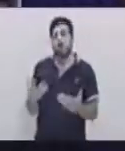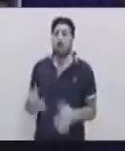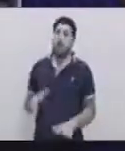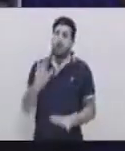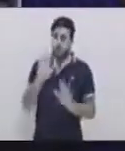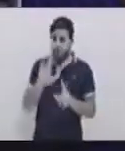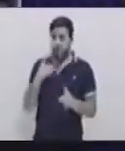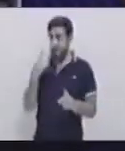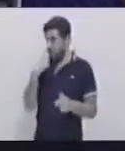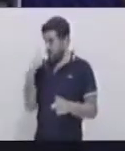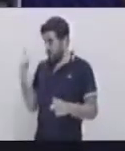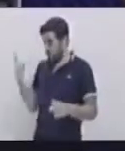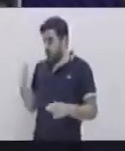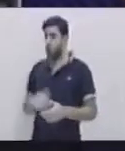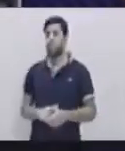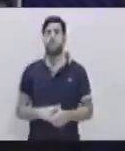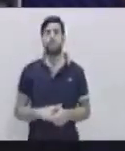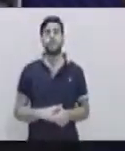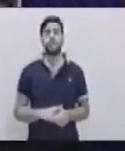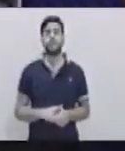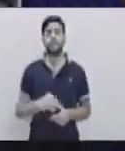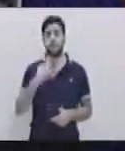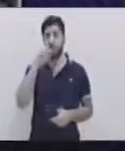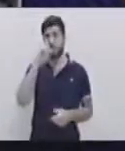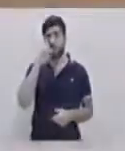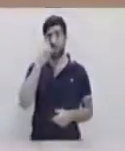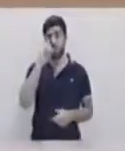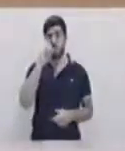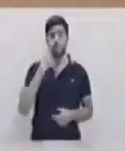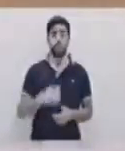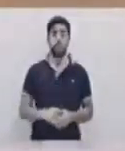manera. Voy a lograr